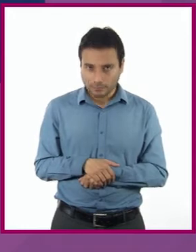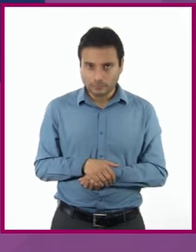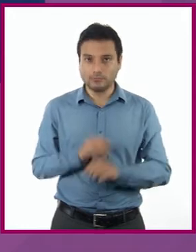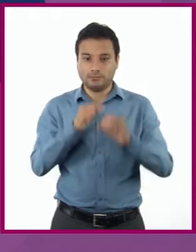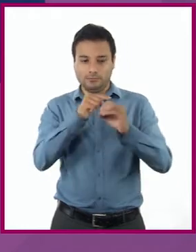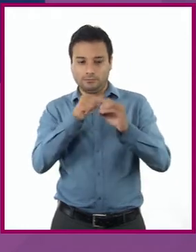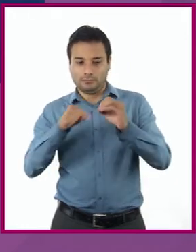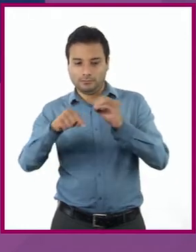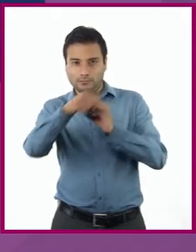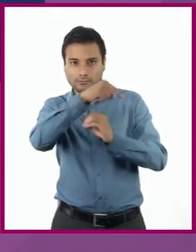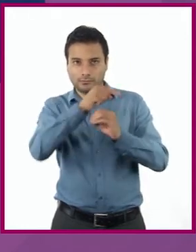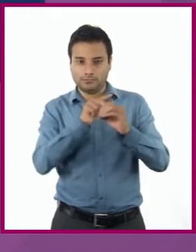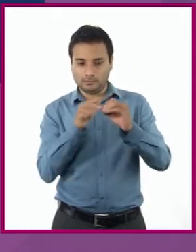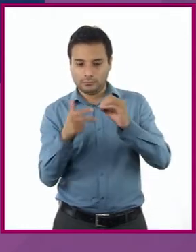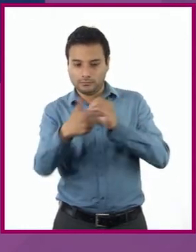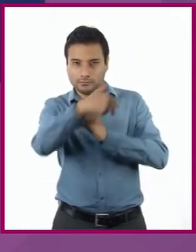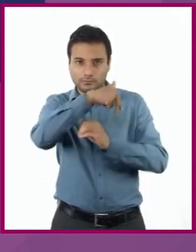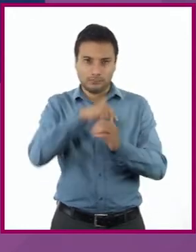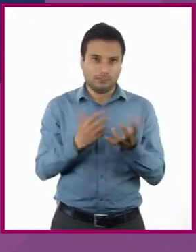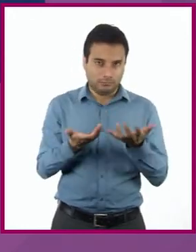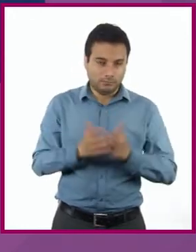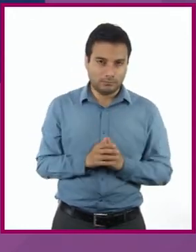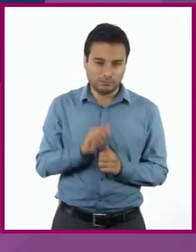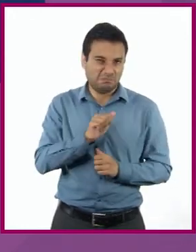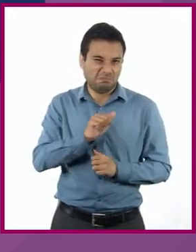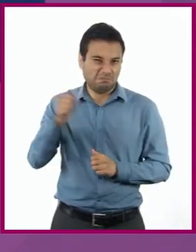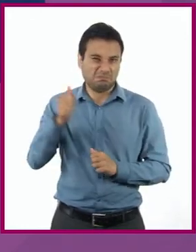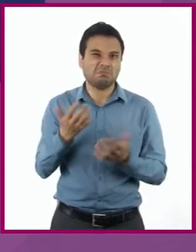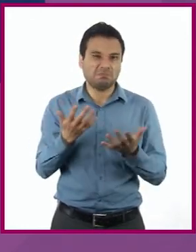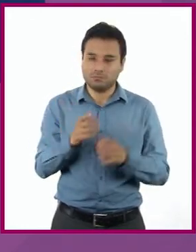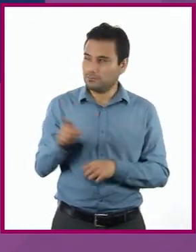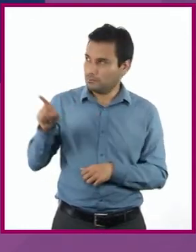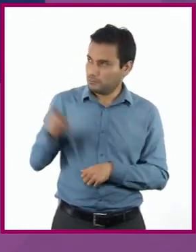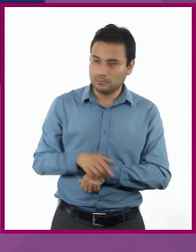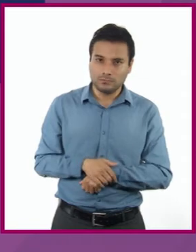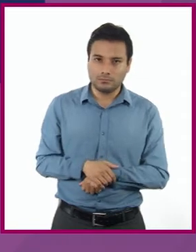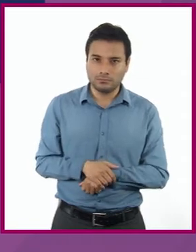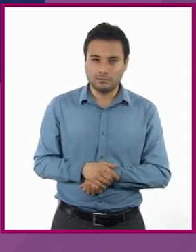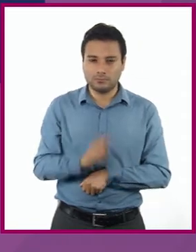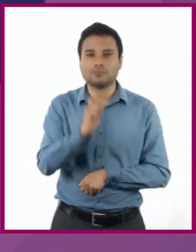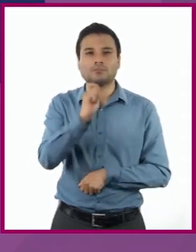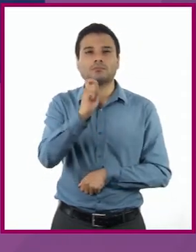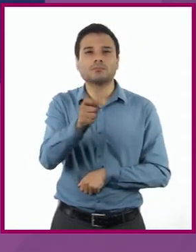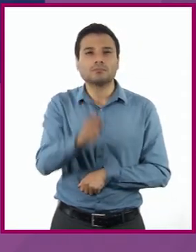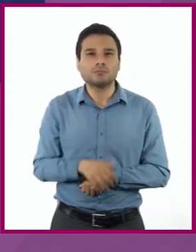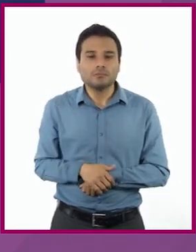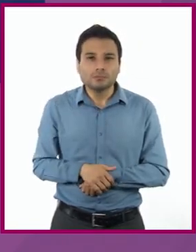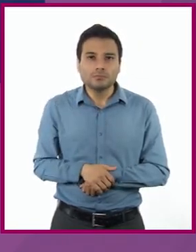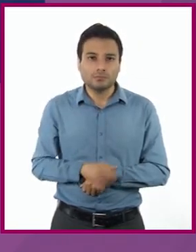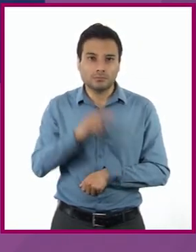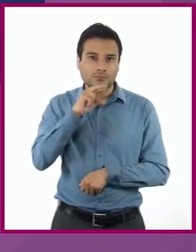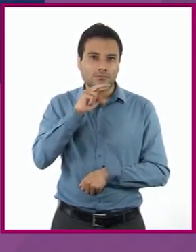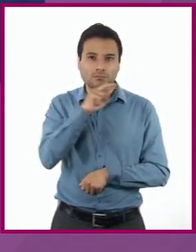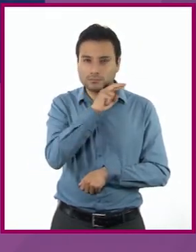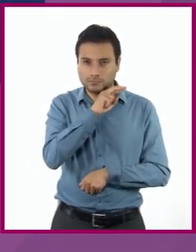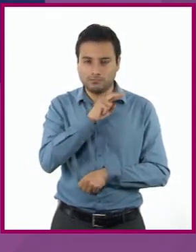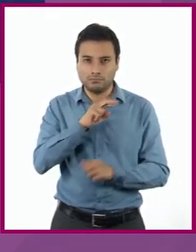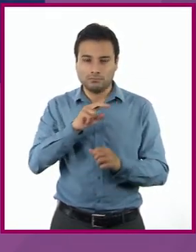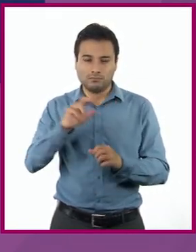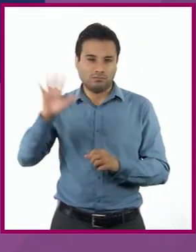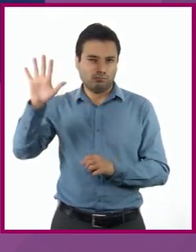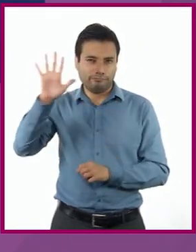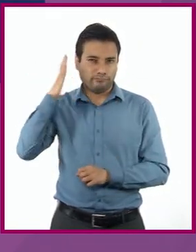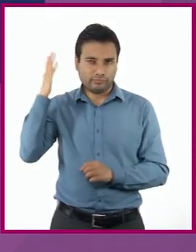siguiendo la rotación del planeta. Otros satélites, los geosincrónicos, viajan a la velocidad de rotación de la Tierra, en